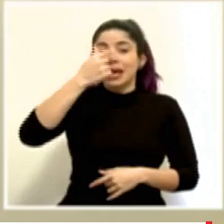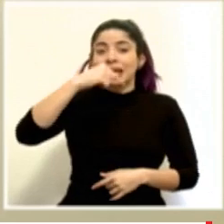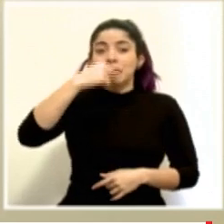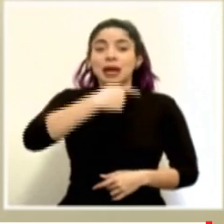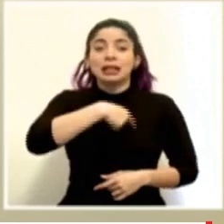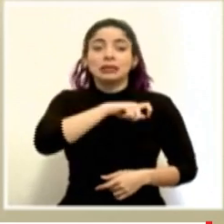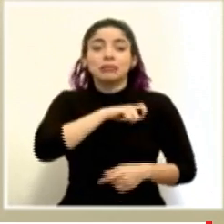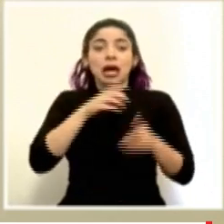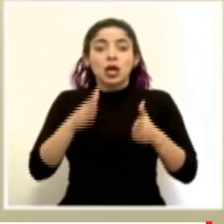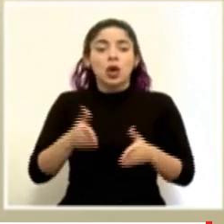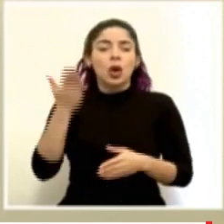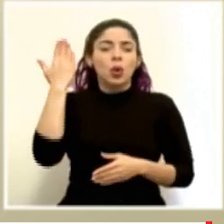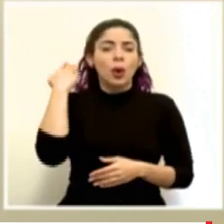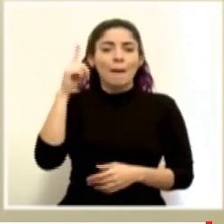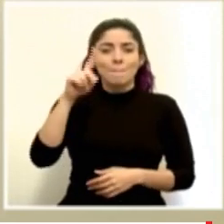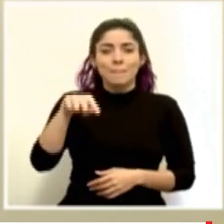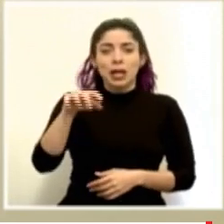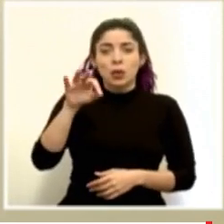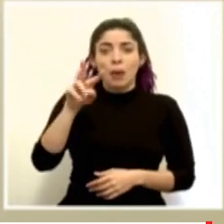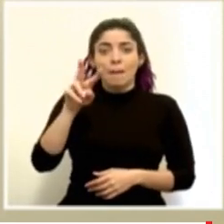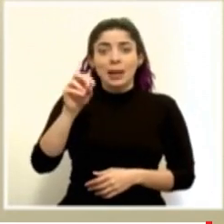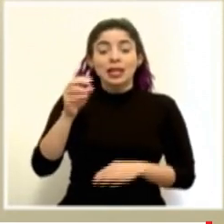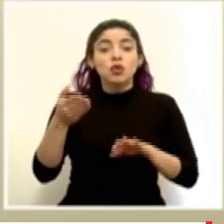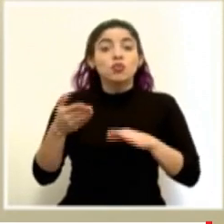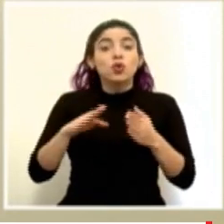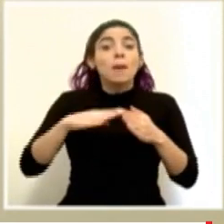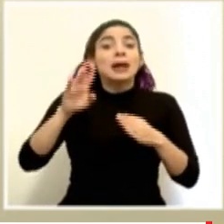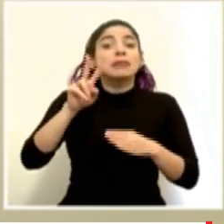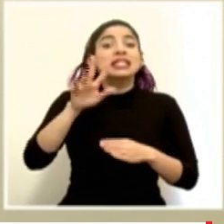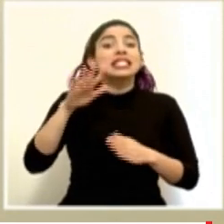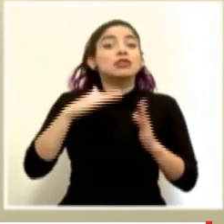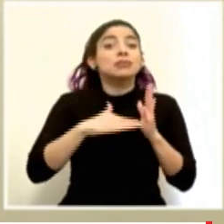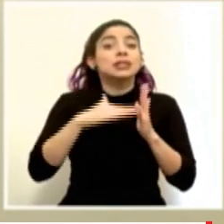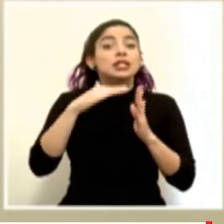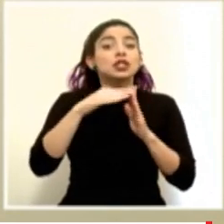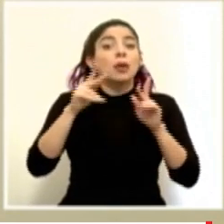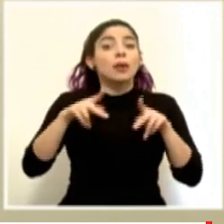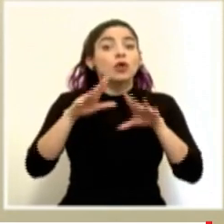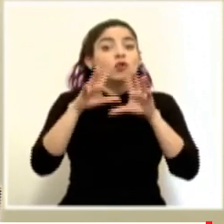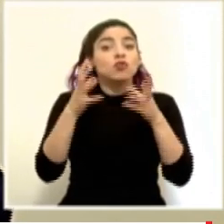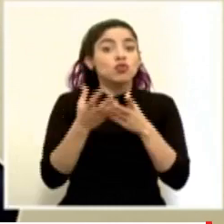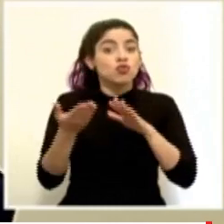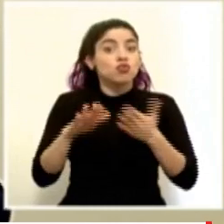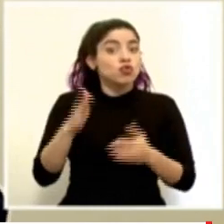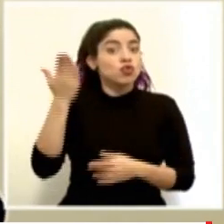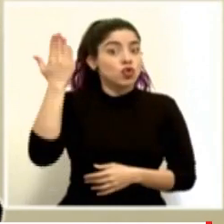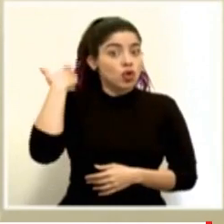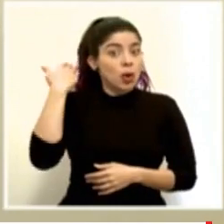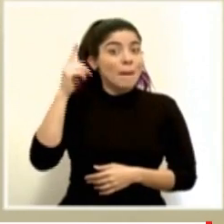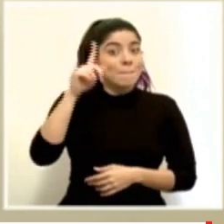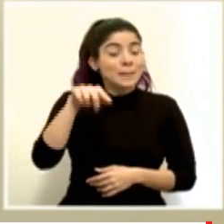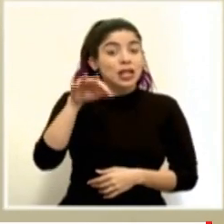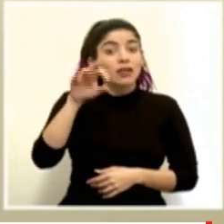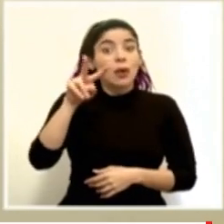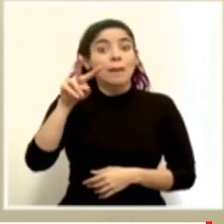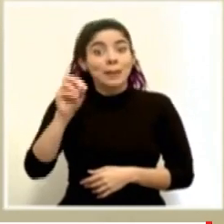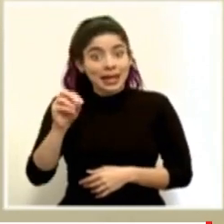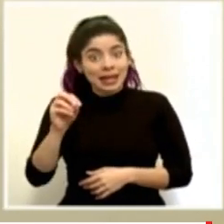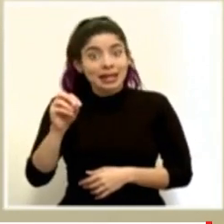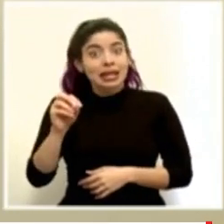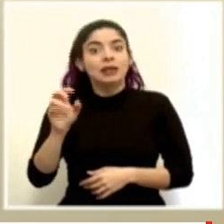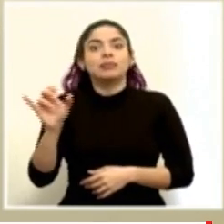gripe española en 1920, que murieron más de 25 millones de personas en todo el mundo. Y justamente en 1920